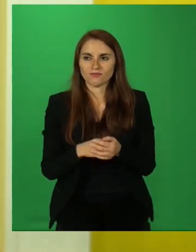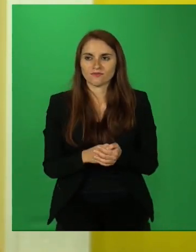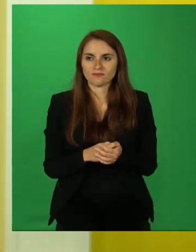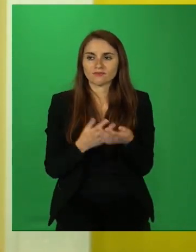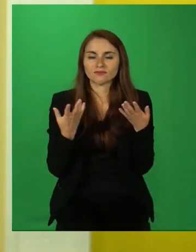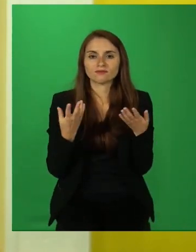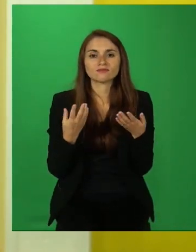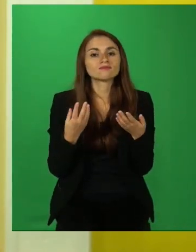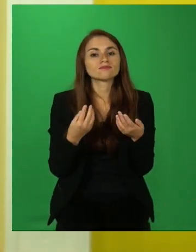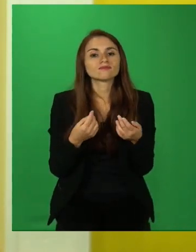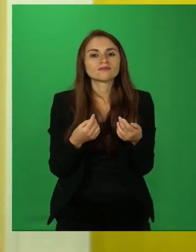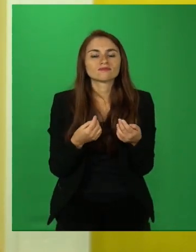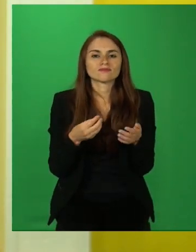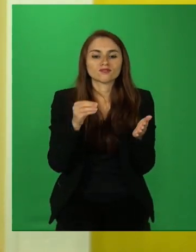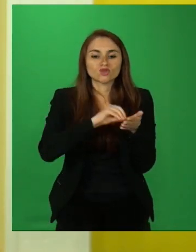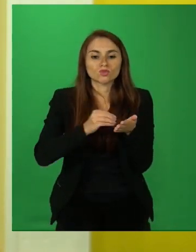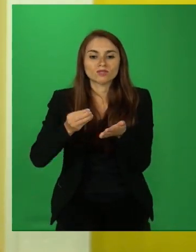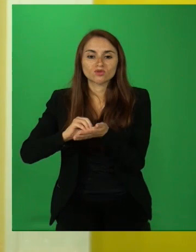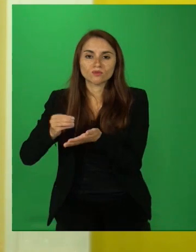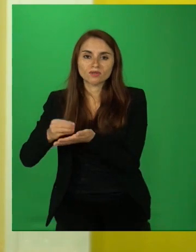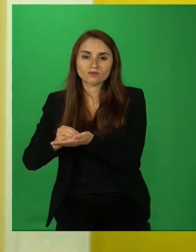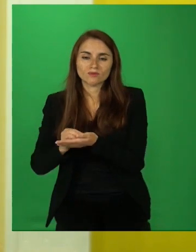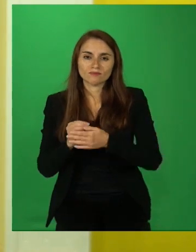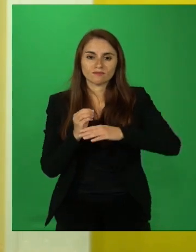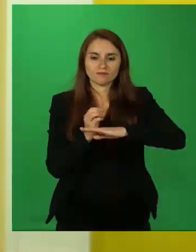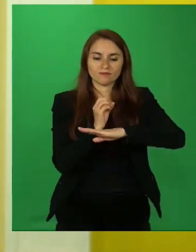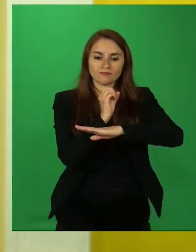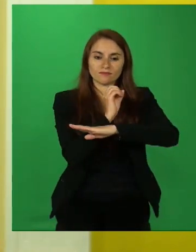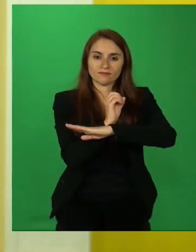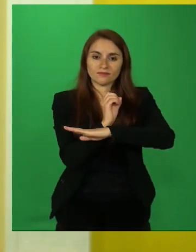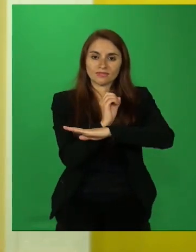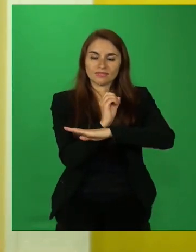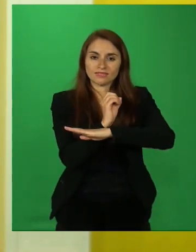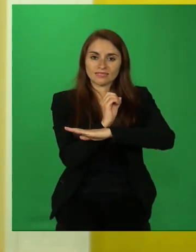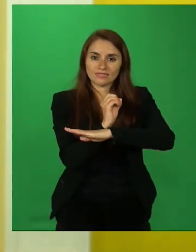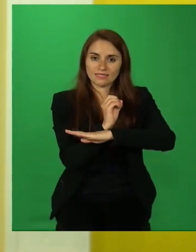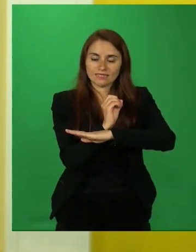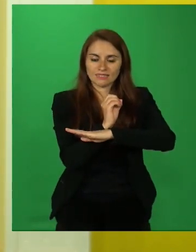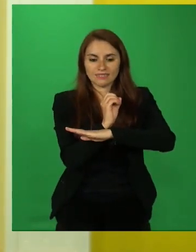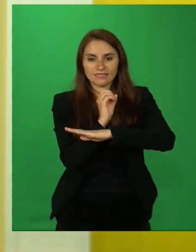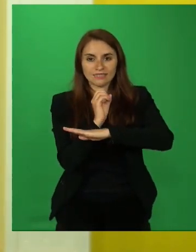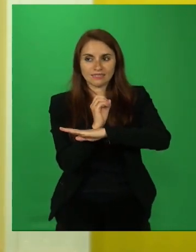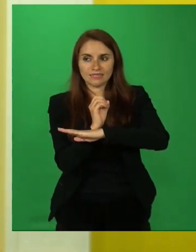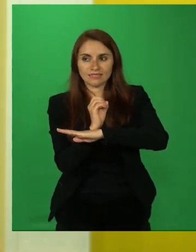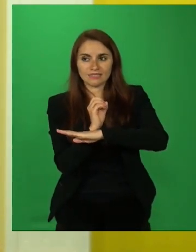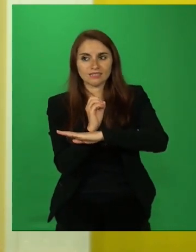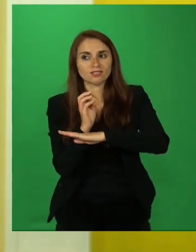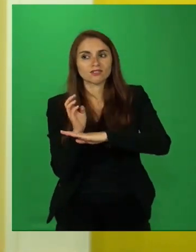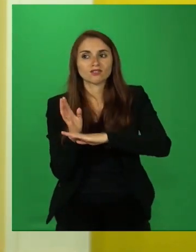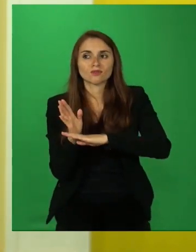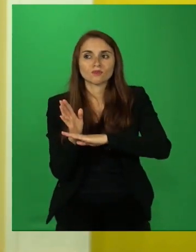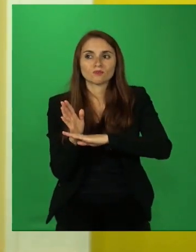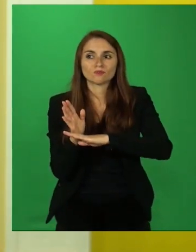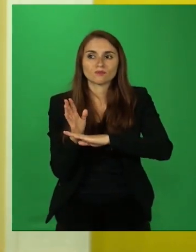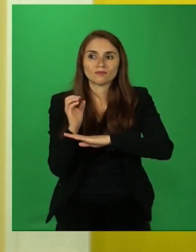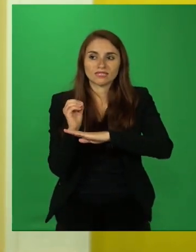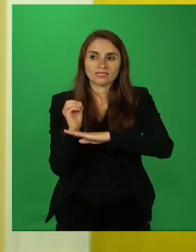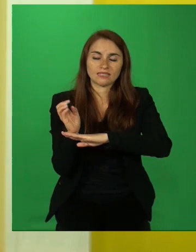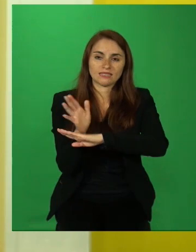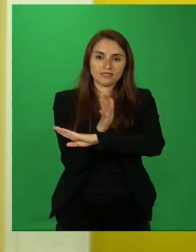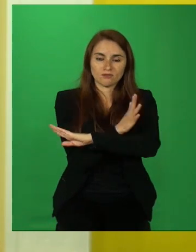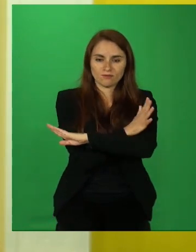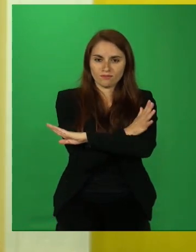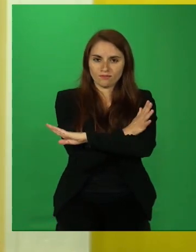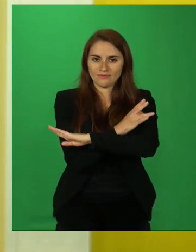números negativos usamos la parte de la recta numérica referente a los números enteros negativos por eso la tenemos desde el cero